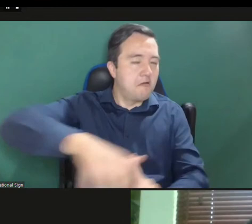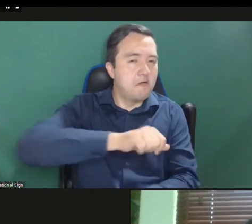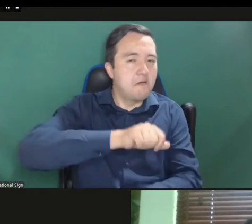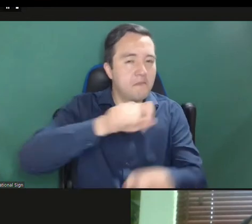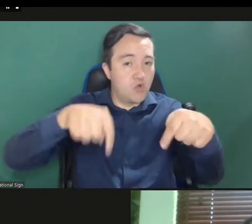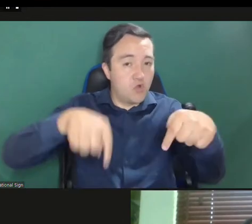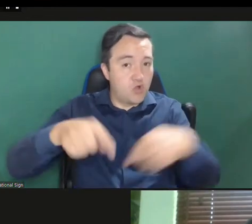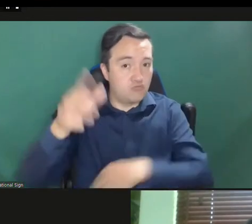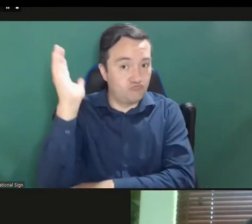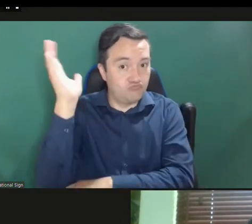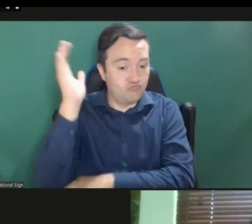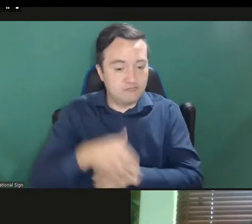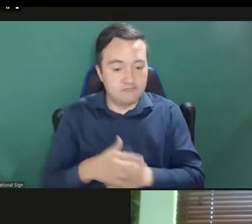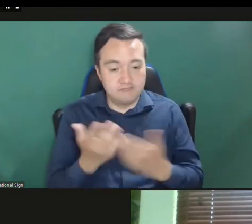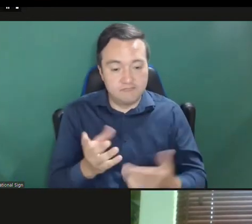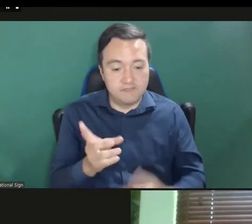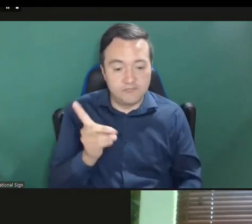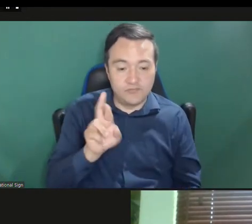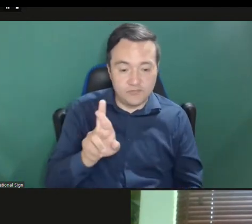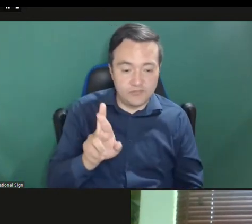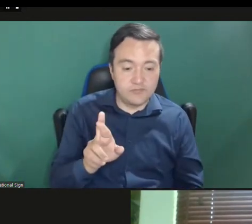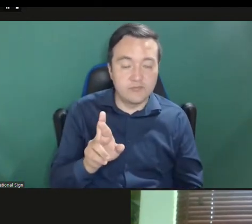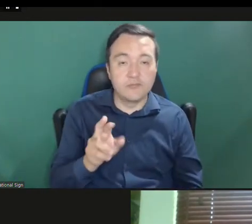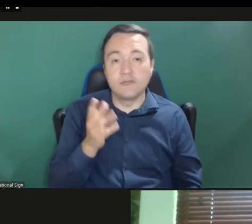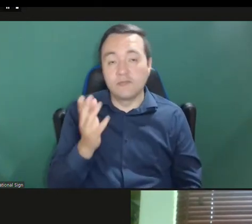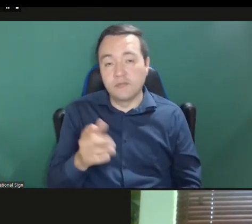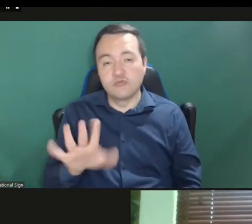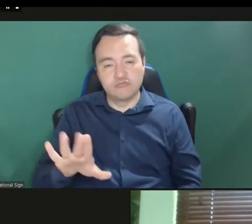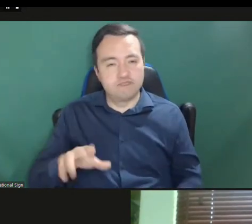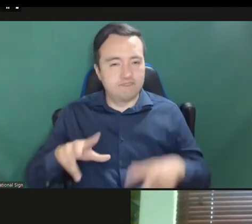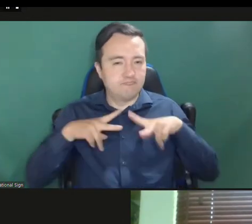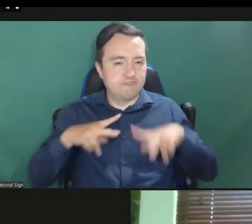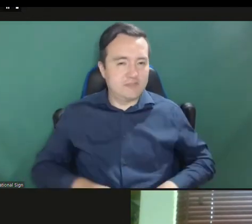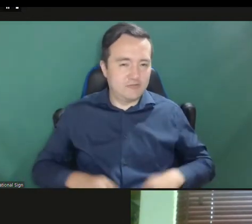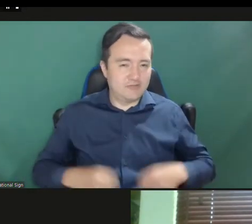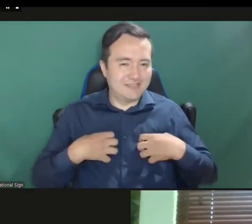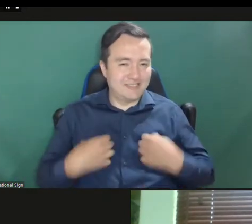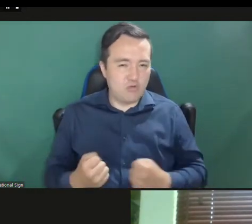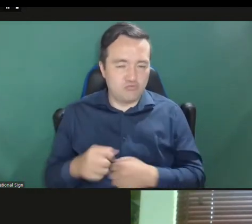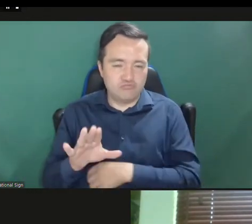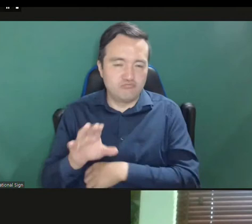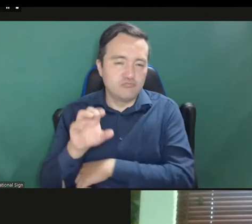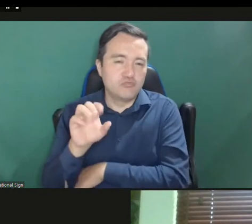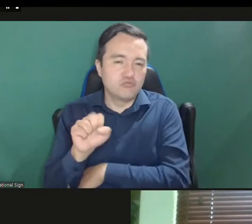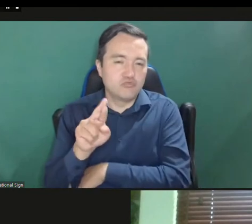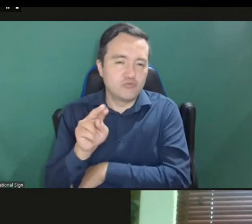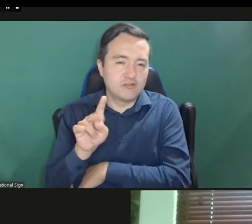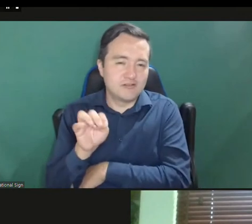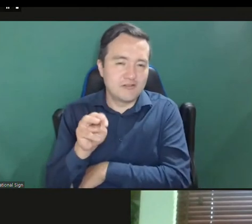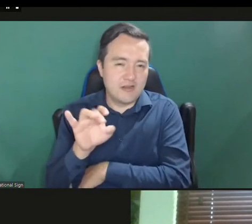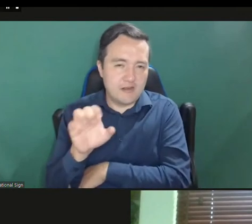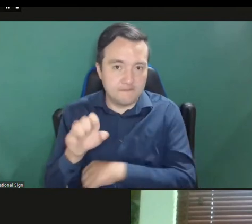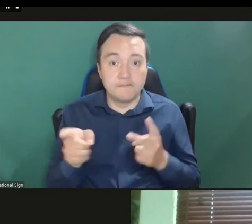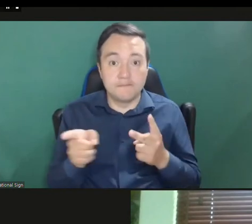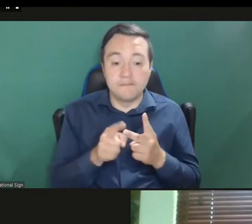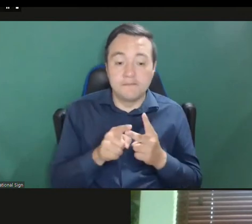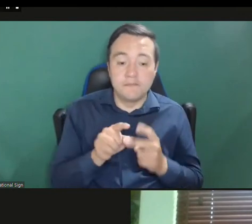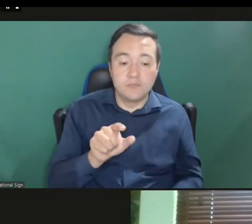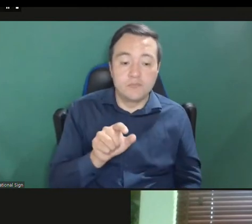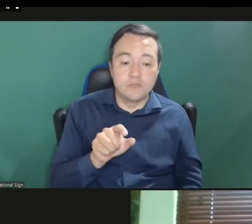ramal del ministerio de salud ministro de salud de surinam y después el doctor luís lópez va a